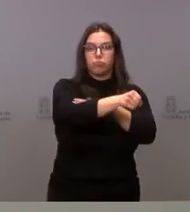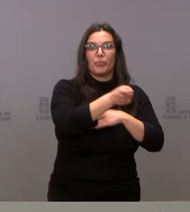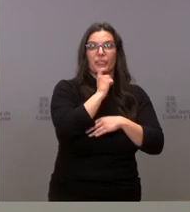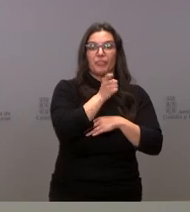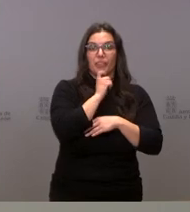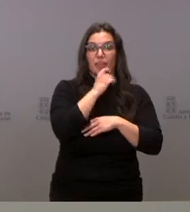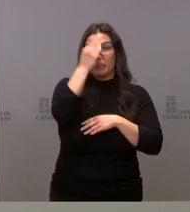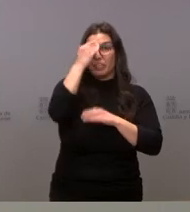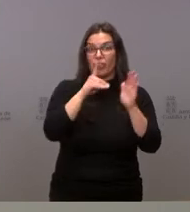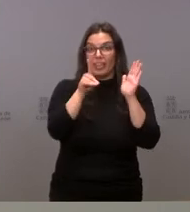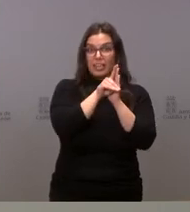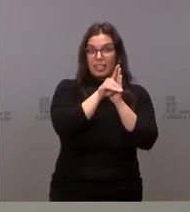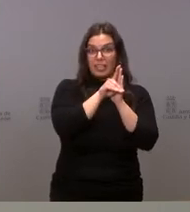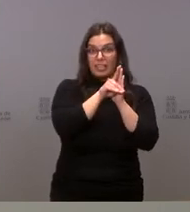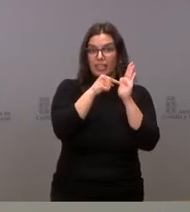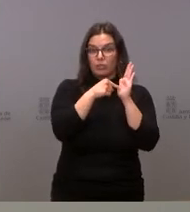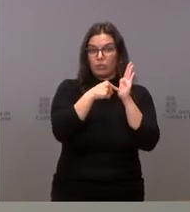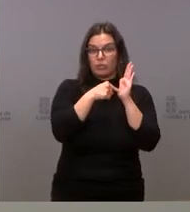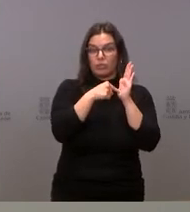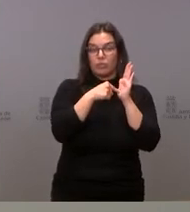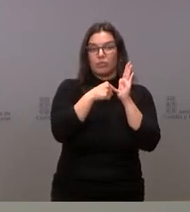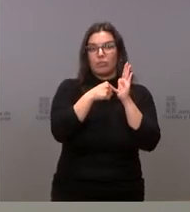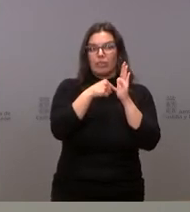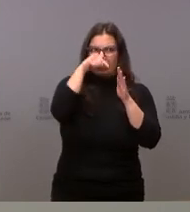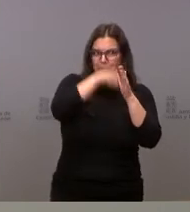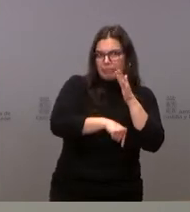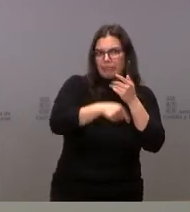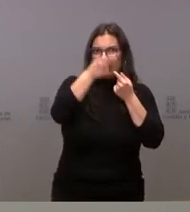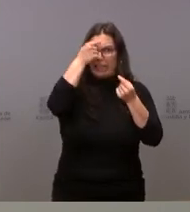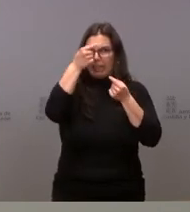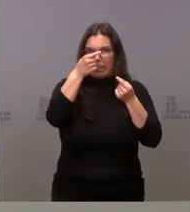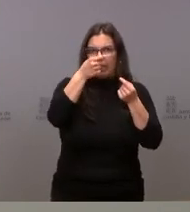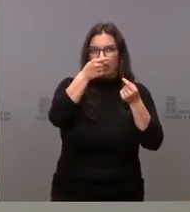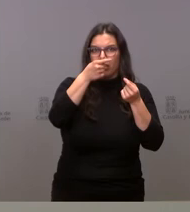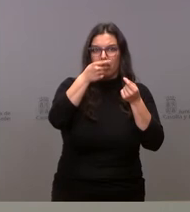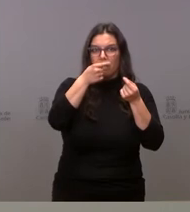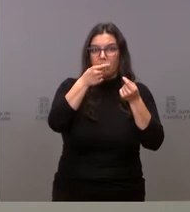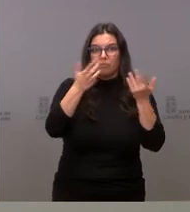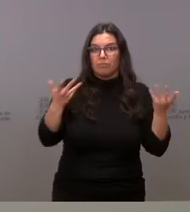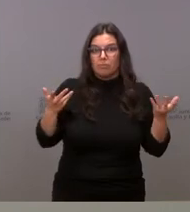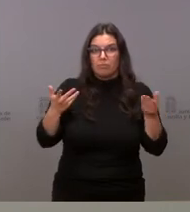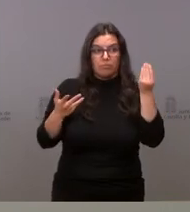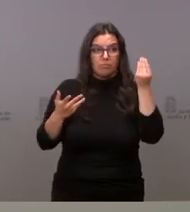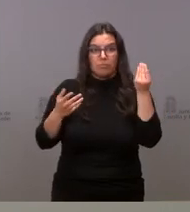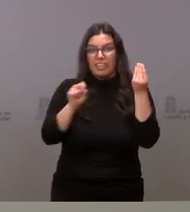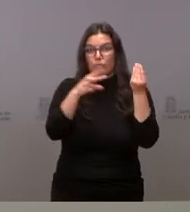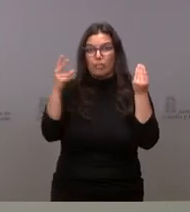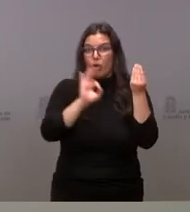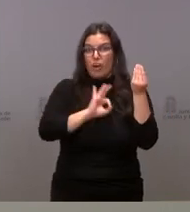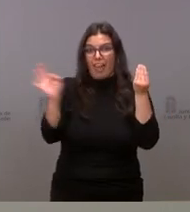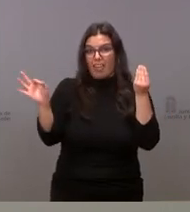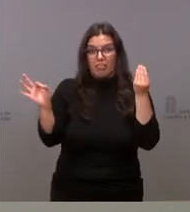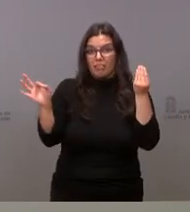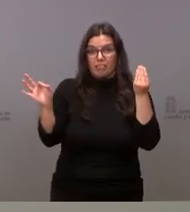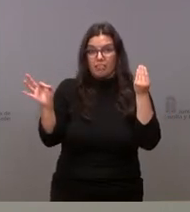ese decreto sin haber hecho una concreción mayor y una disponibilidad mayor no nos atenemos a ningún resultado por lo tanto yo creo